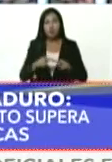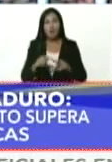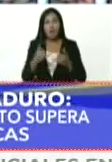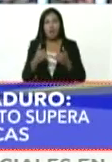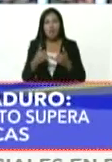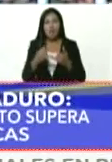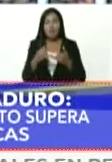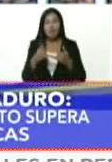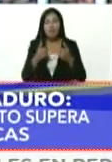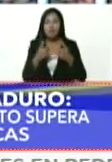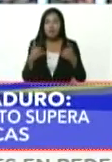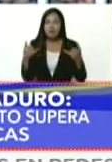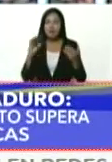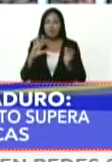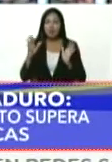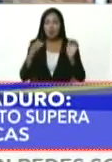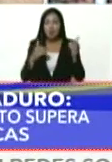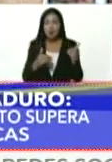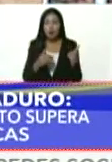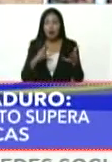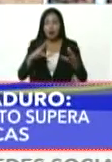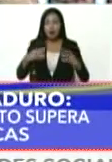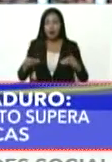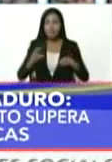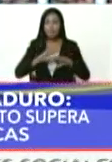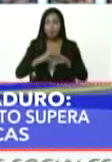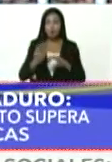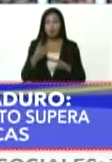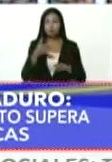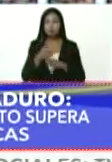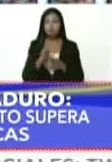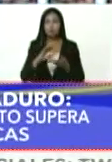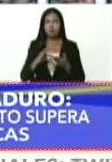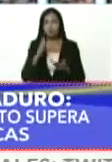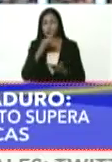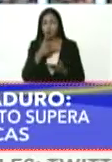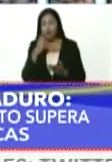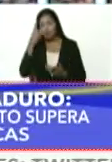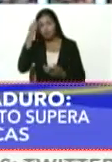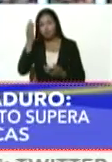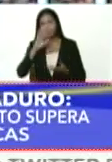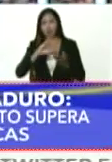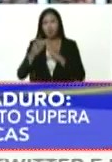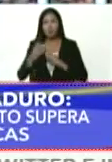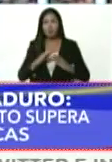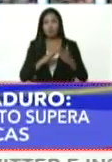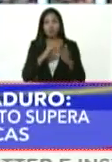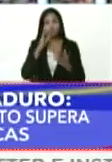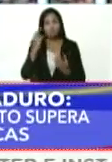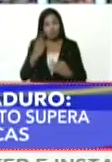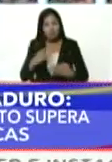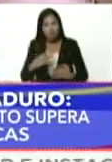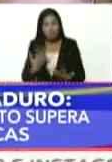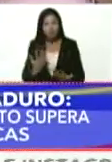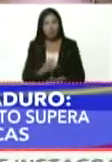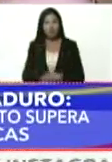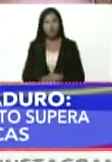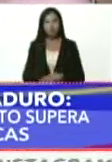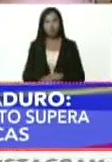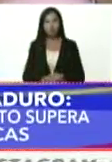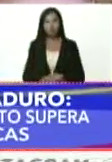CLAP, que es una línea comunal, porque los CLAP no existieran si no fuera por los consejos comunales, ¿verdad?